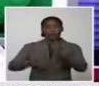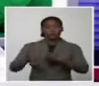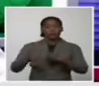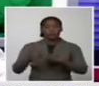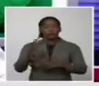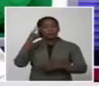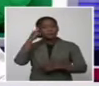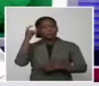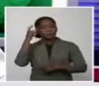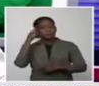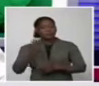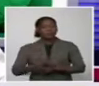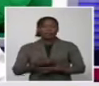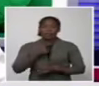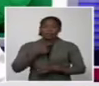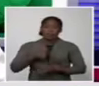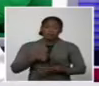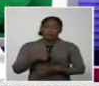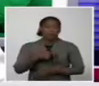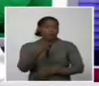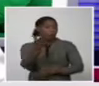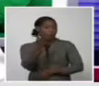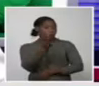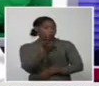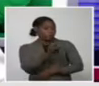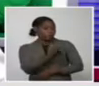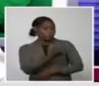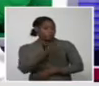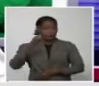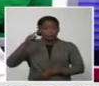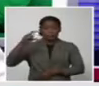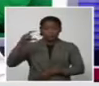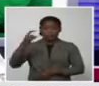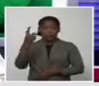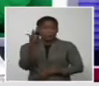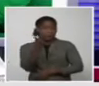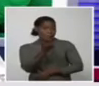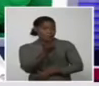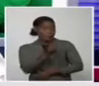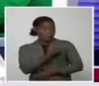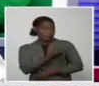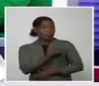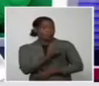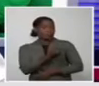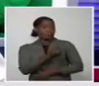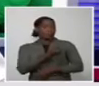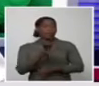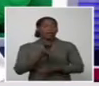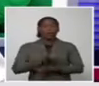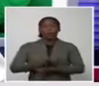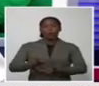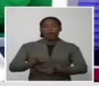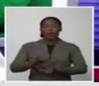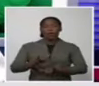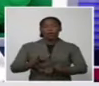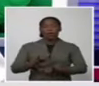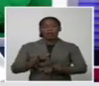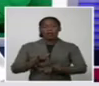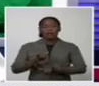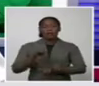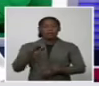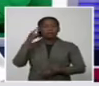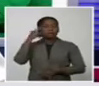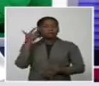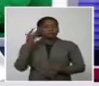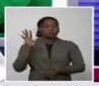dosis de uno de los candidatos vacunales, pues un poco que con confianza, que siempre